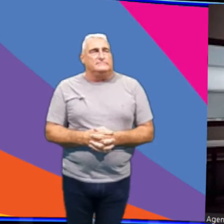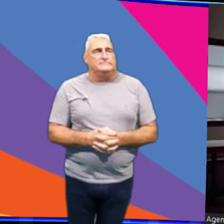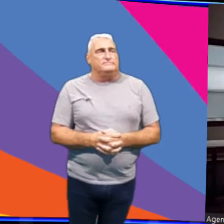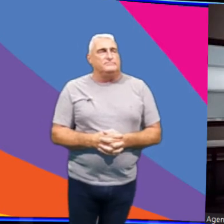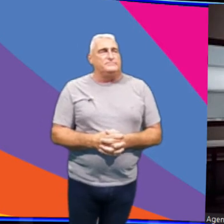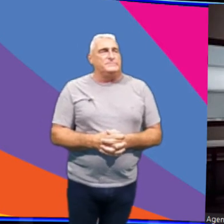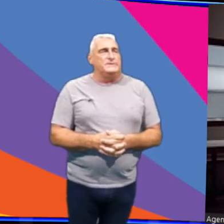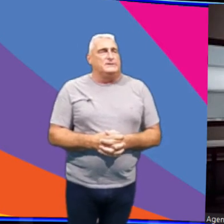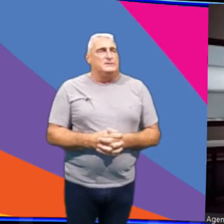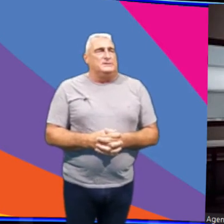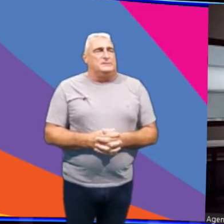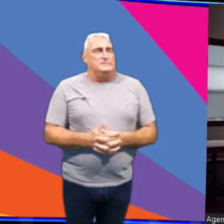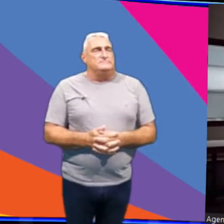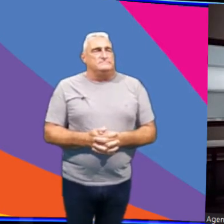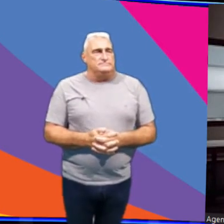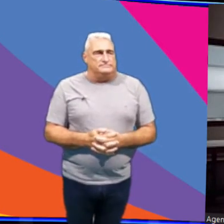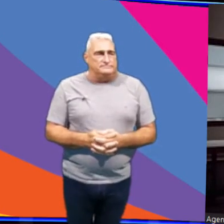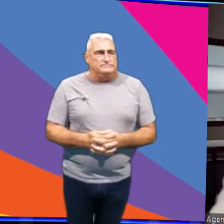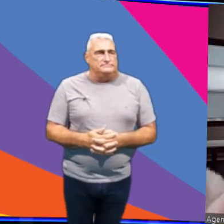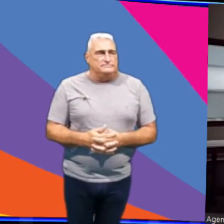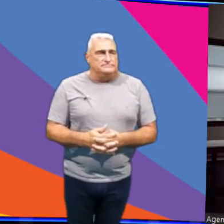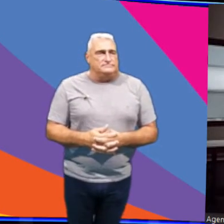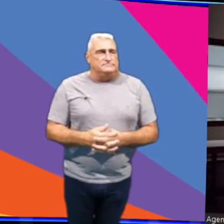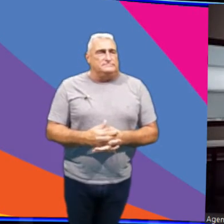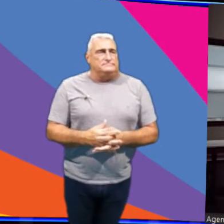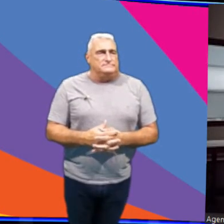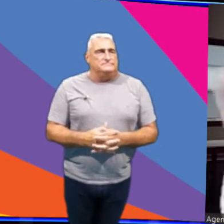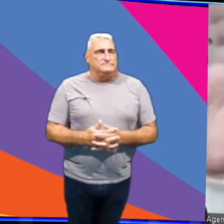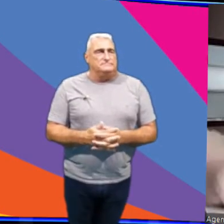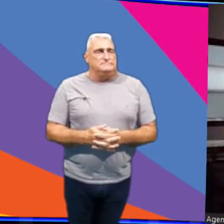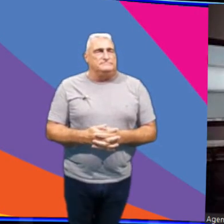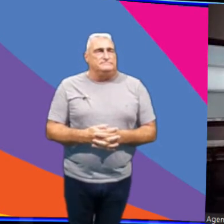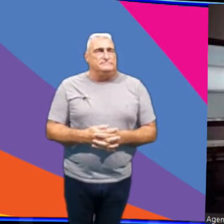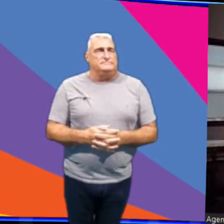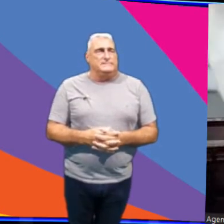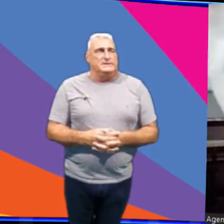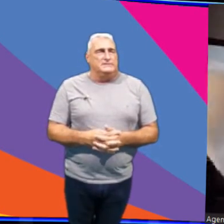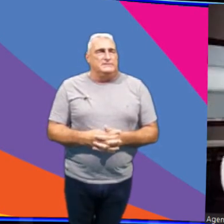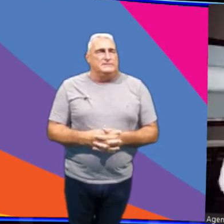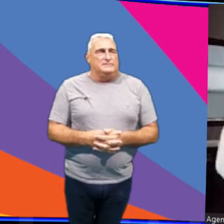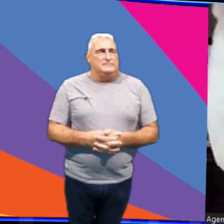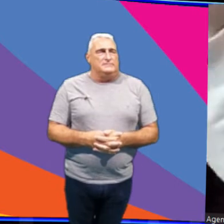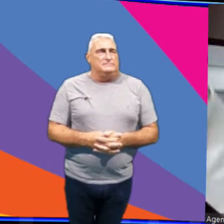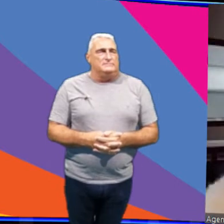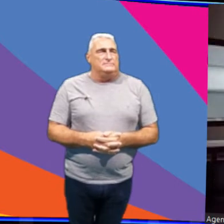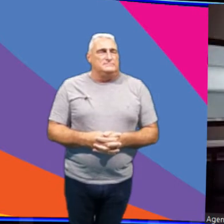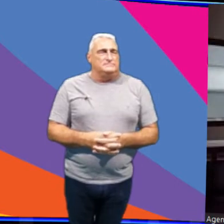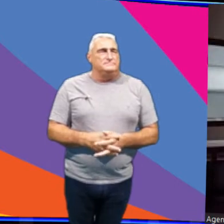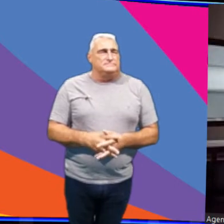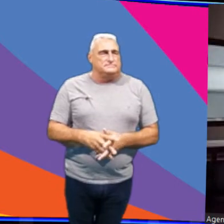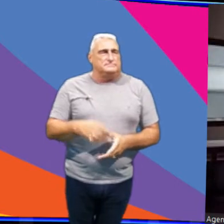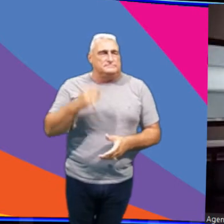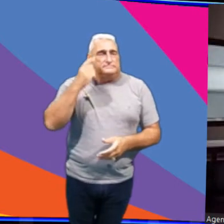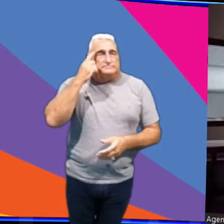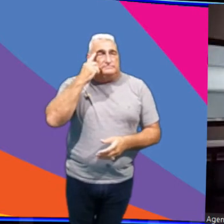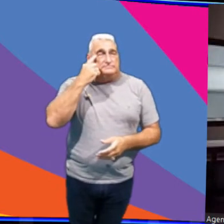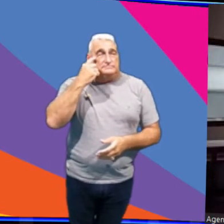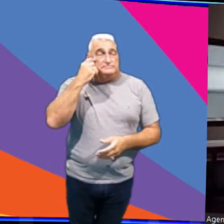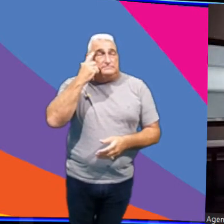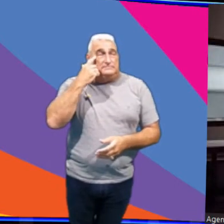Proceso electrolítico para separar del agua el hidrógeno a través de estos ventiladores grandes que generan energía